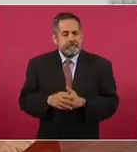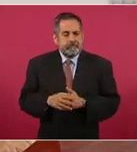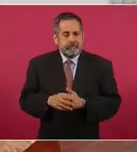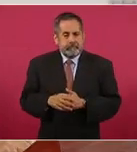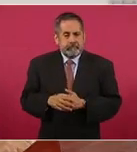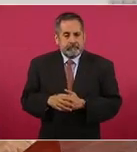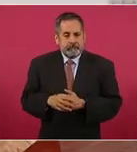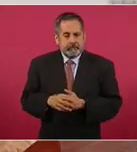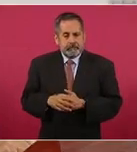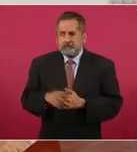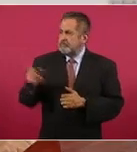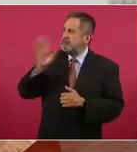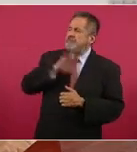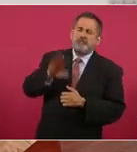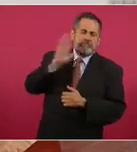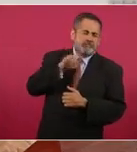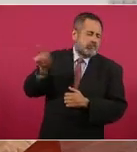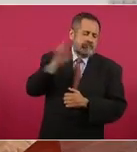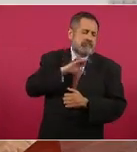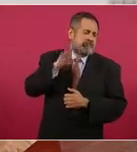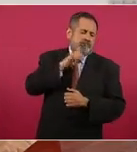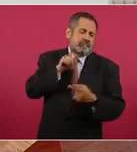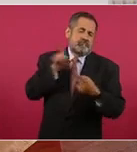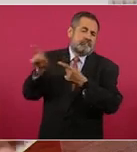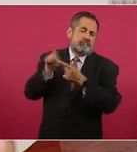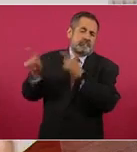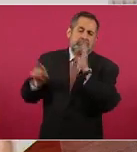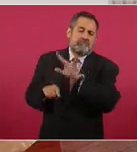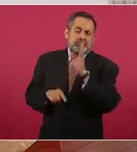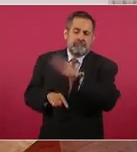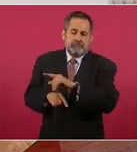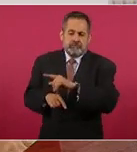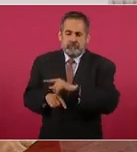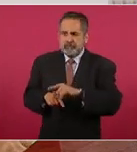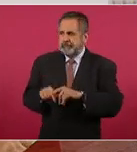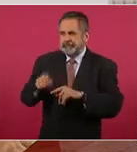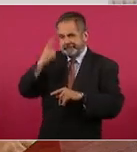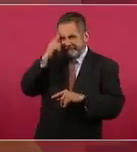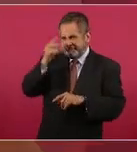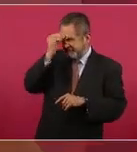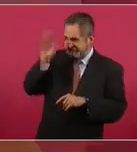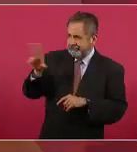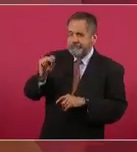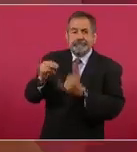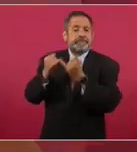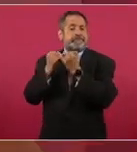quedemos mal, que no podamos inaugurar